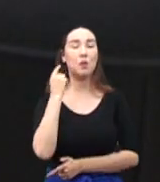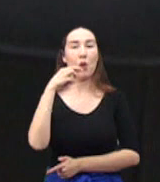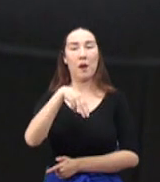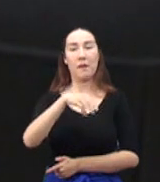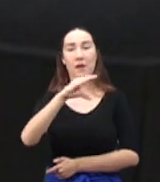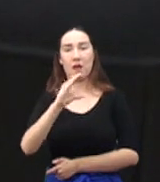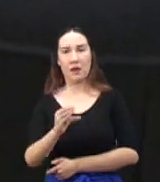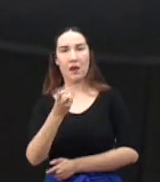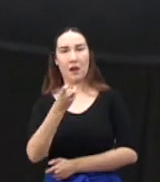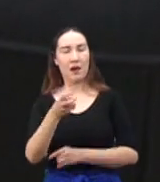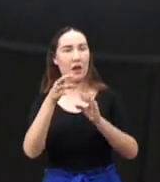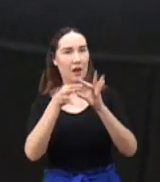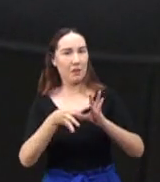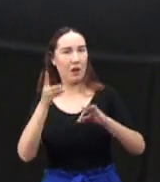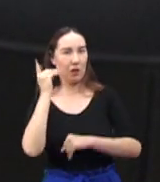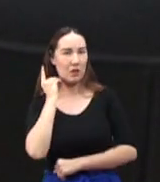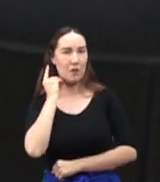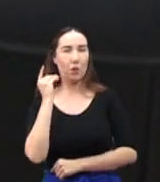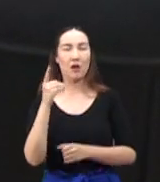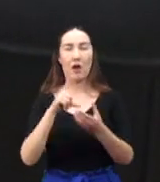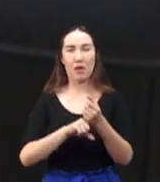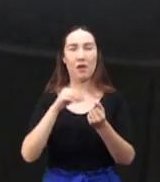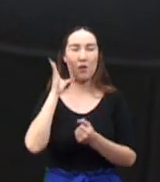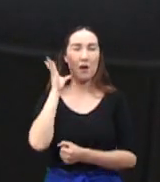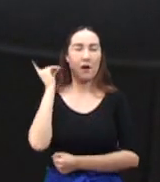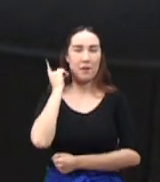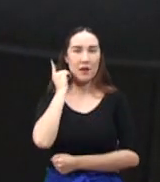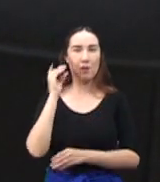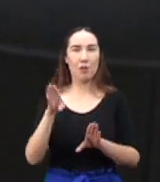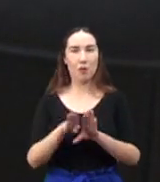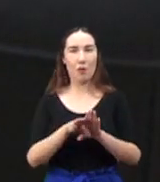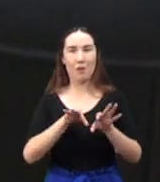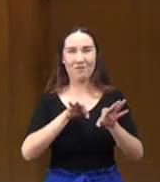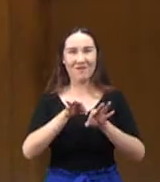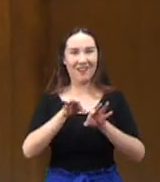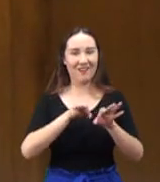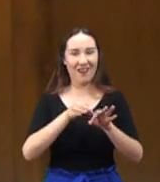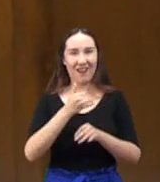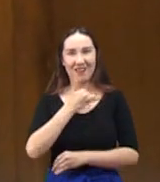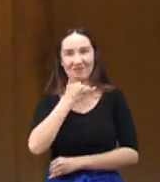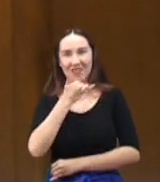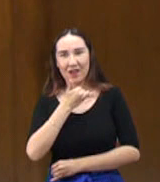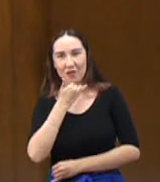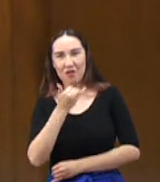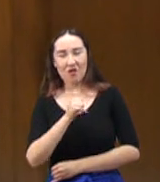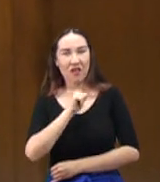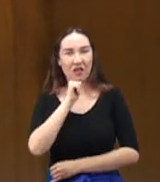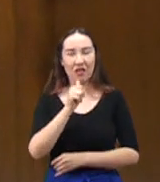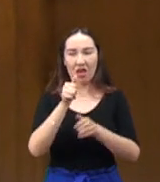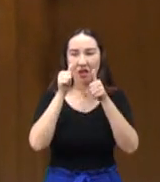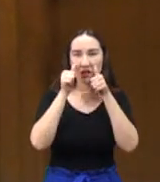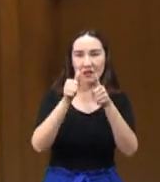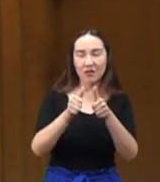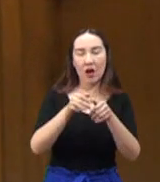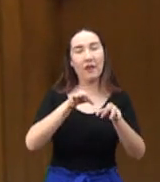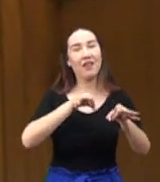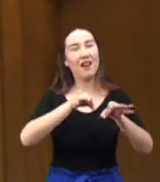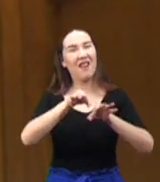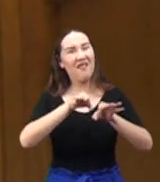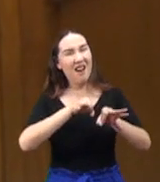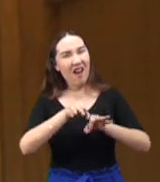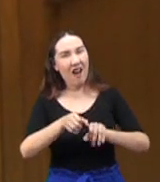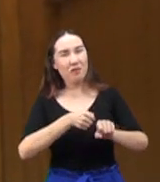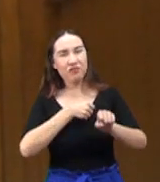quien dijo que los diputados del Congreso del Estado legislan con descuido. Mucho trabajo, toda la violencia de género